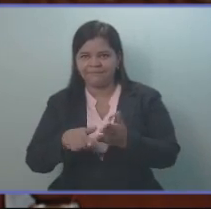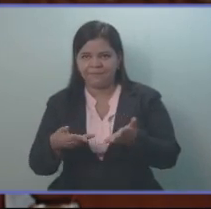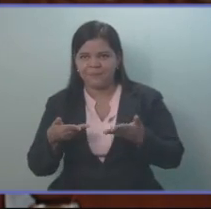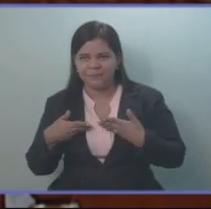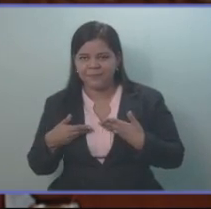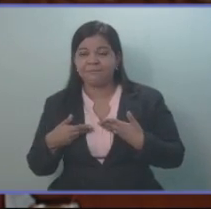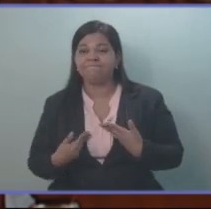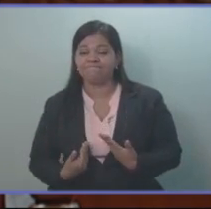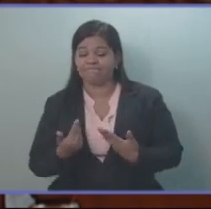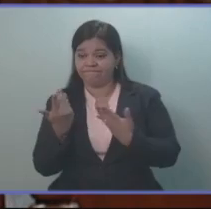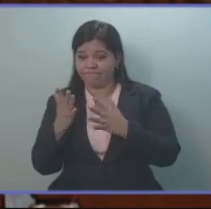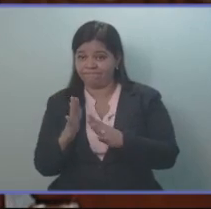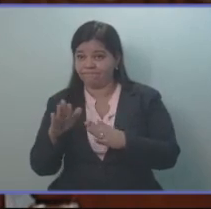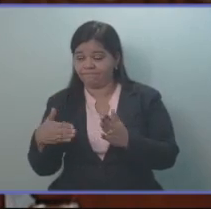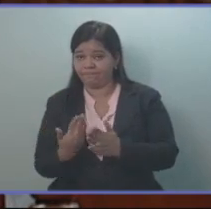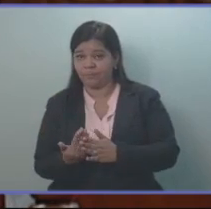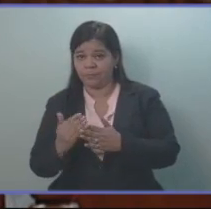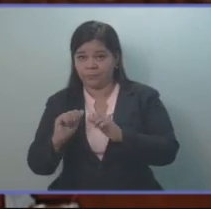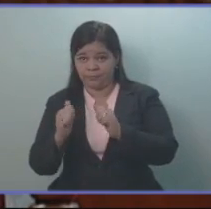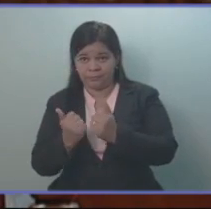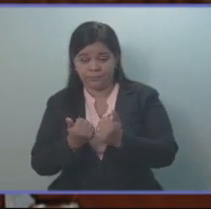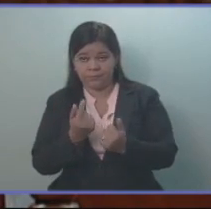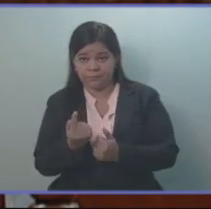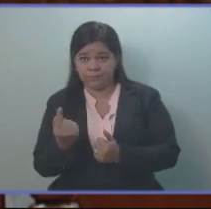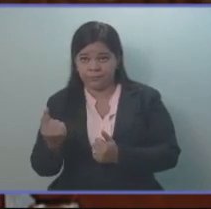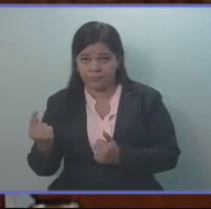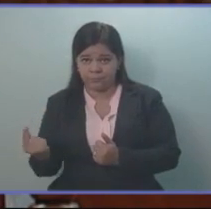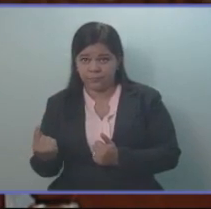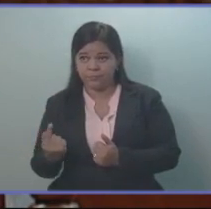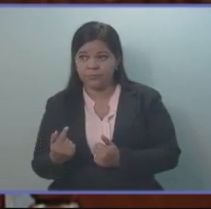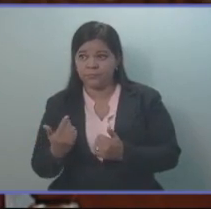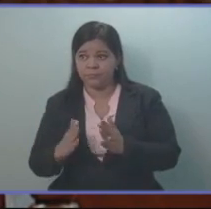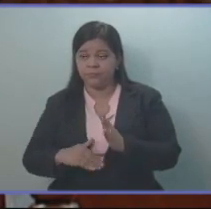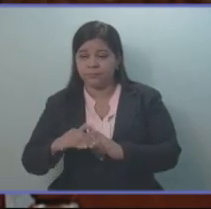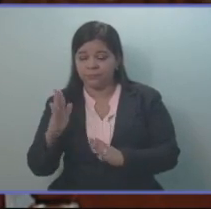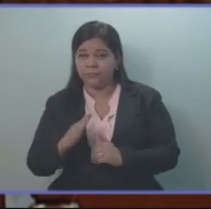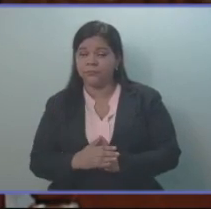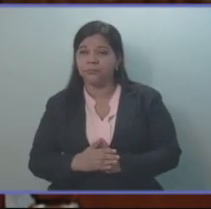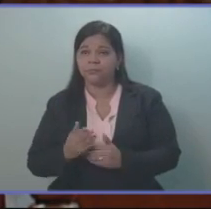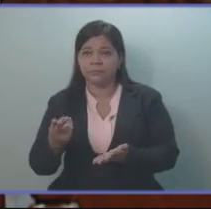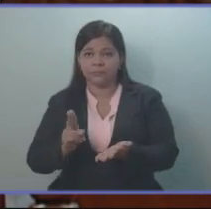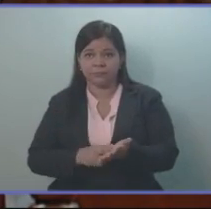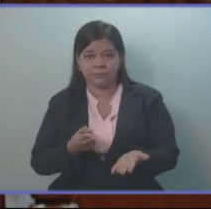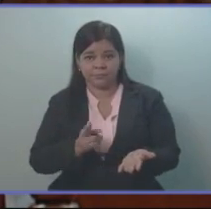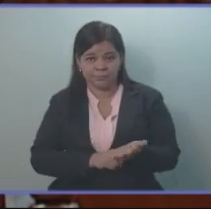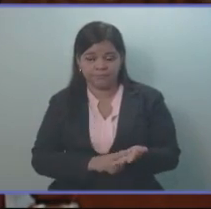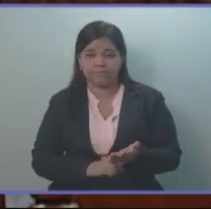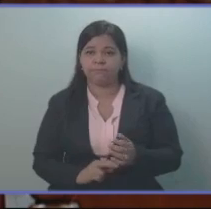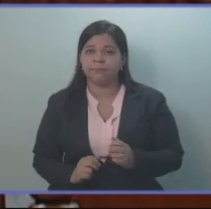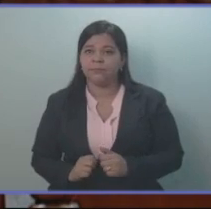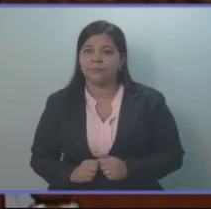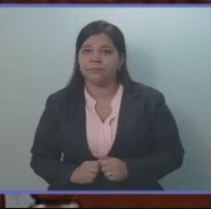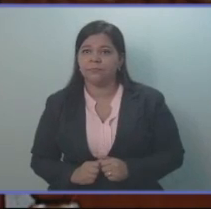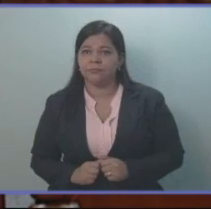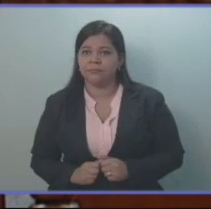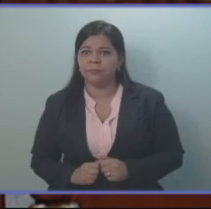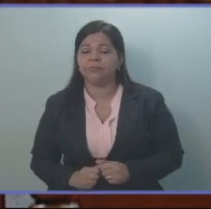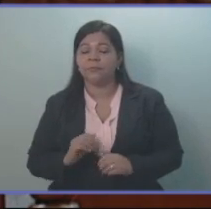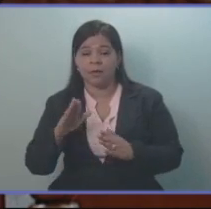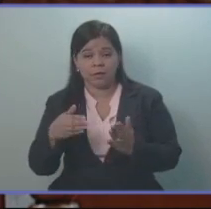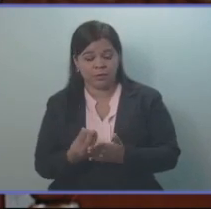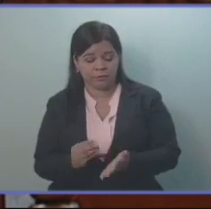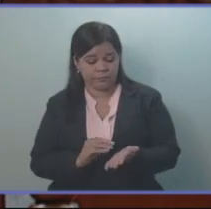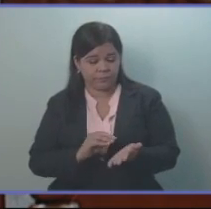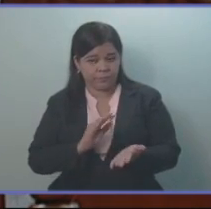habitación de sus asociados mediante la suscripción de los respectivos contratos de habitación. Lo dispuesto en el